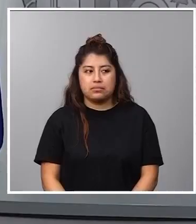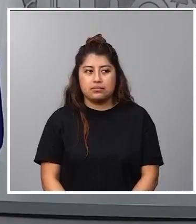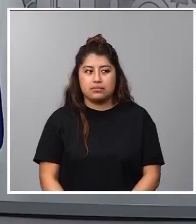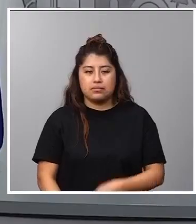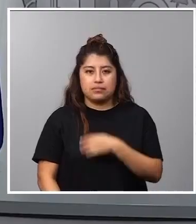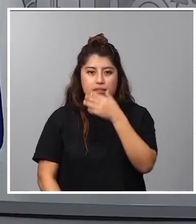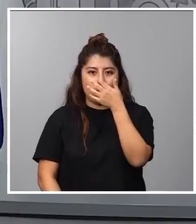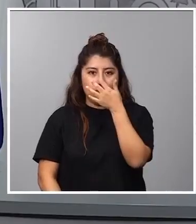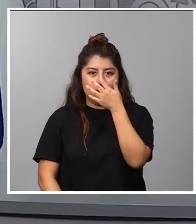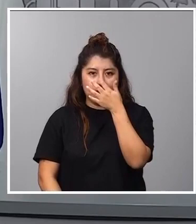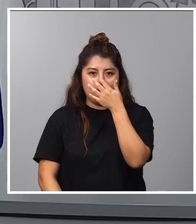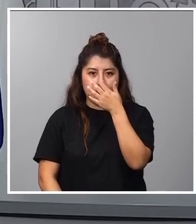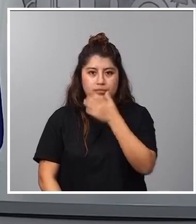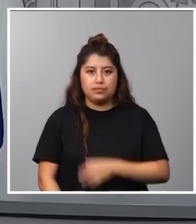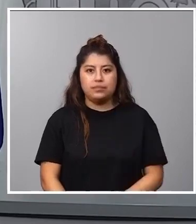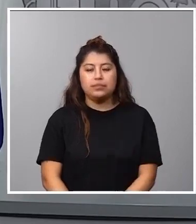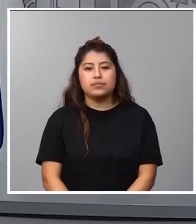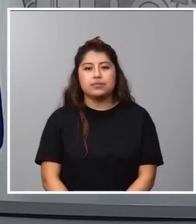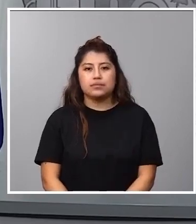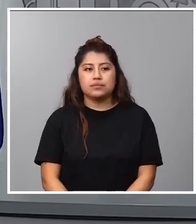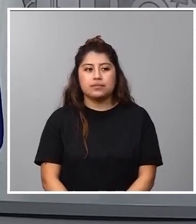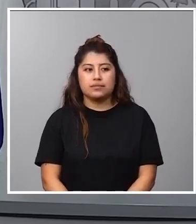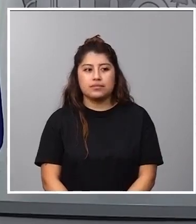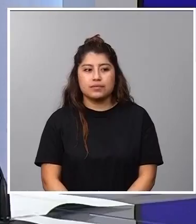evitado responder, señalando que el Ejecutivo